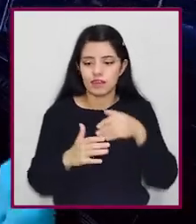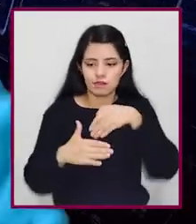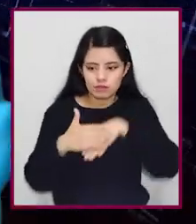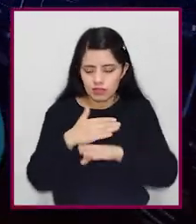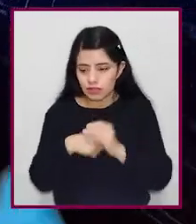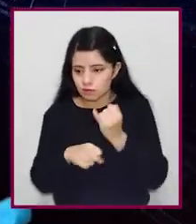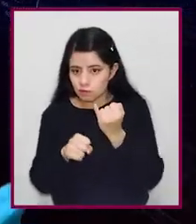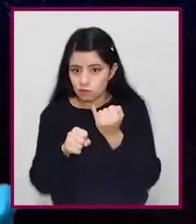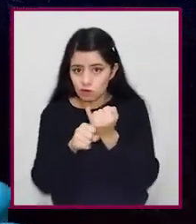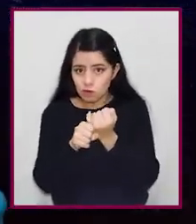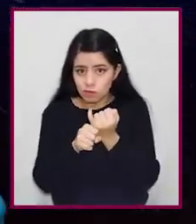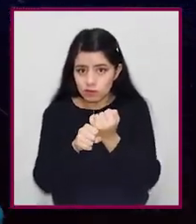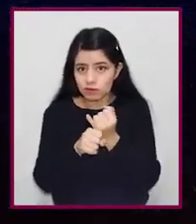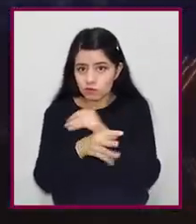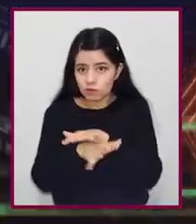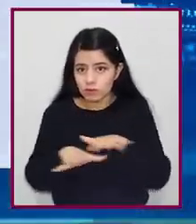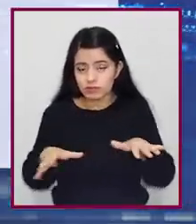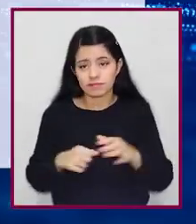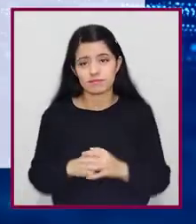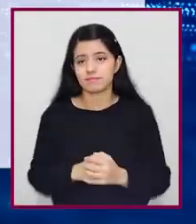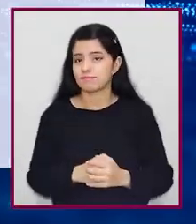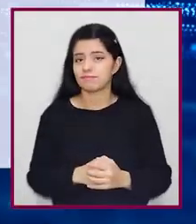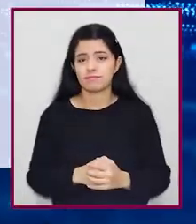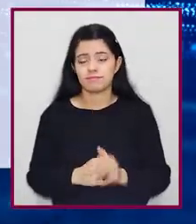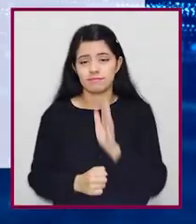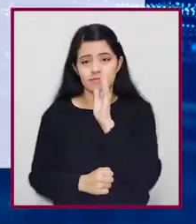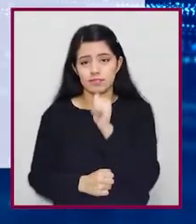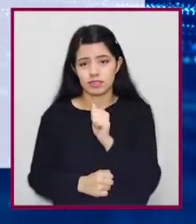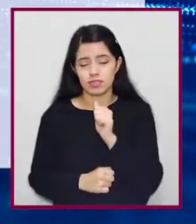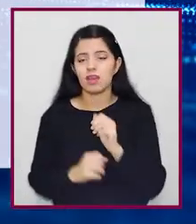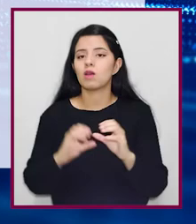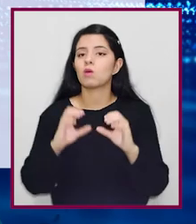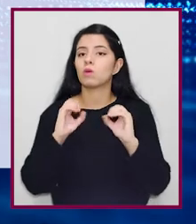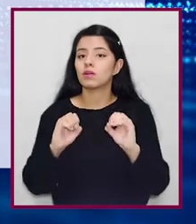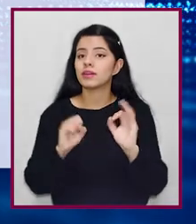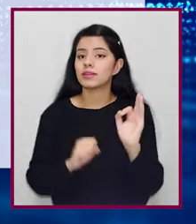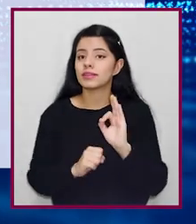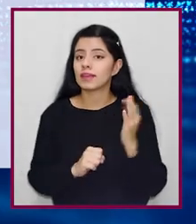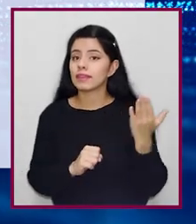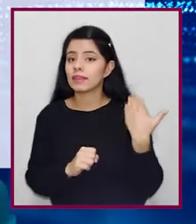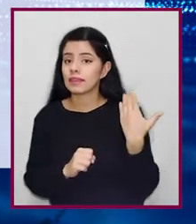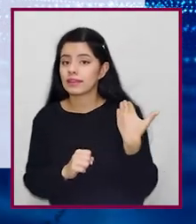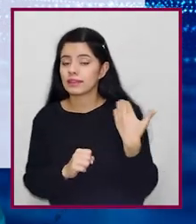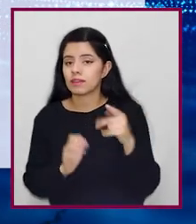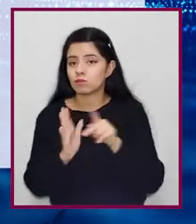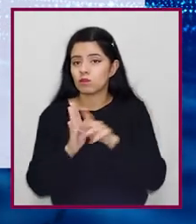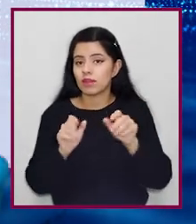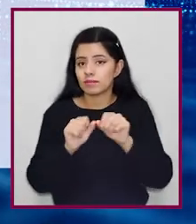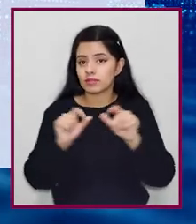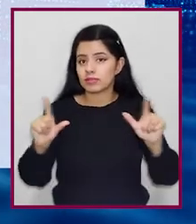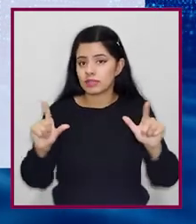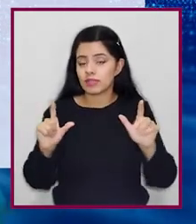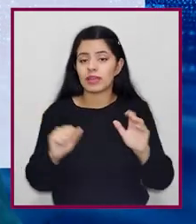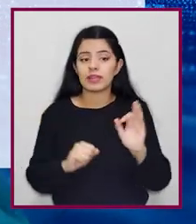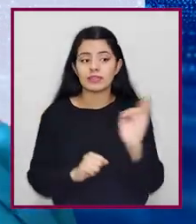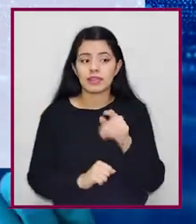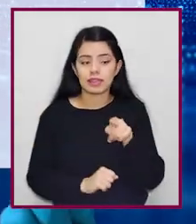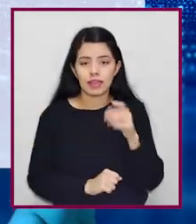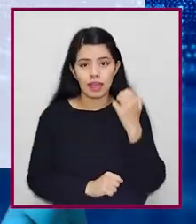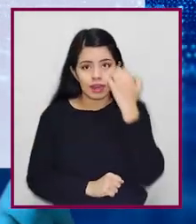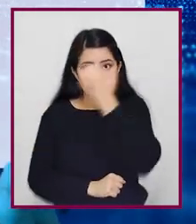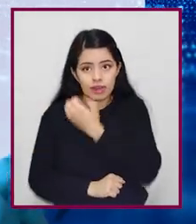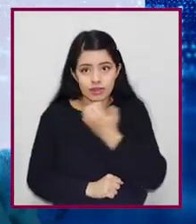información en tiempo real o a datos que acababan de ser publicados si un editor no lo había